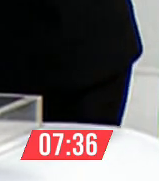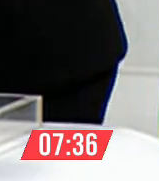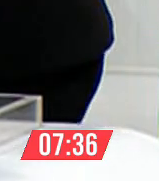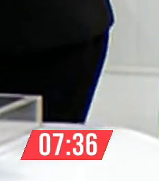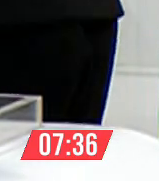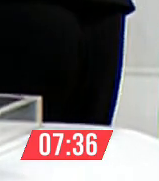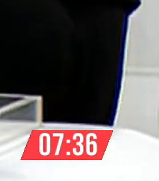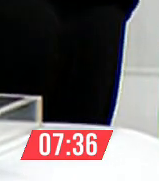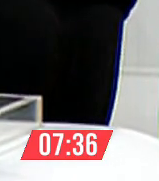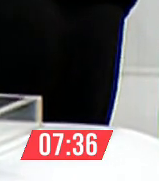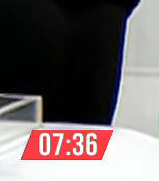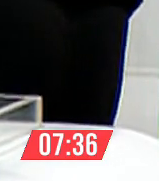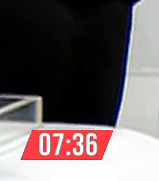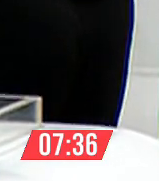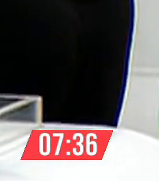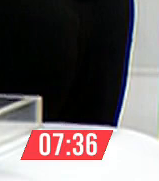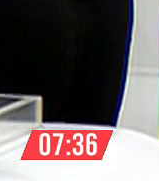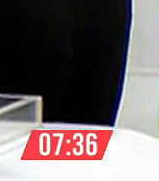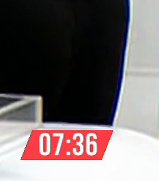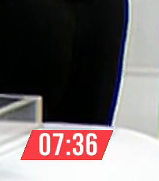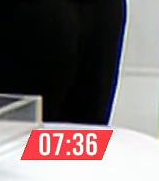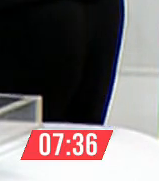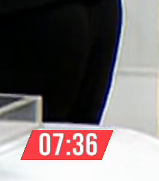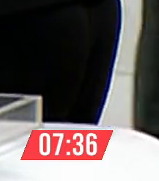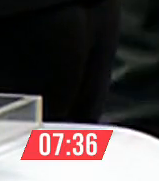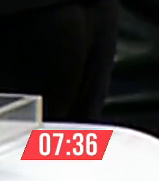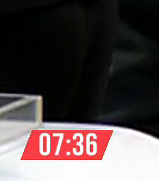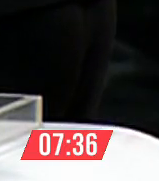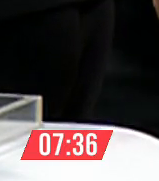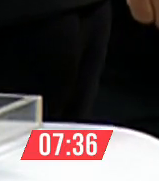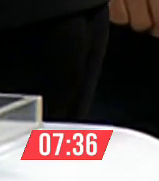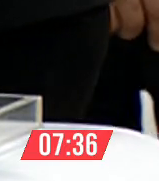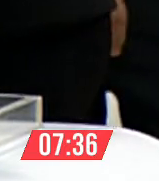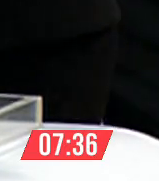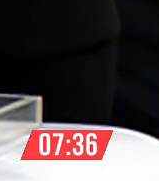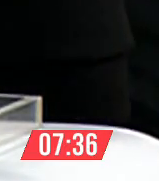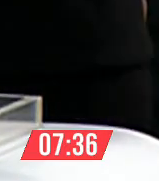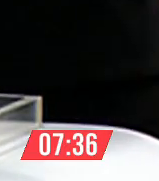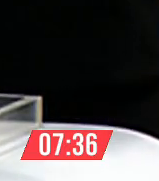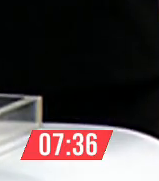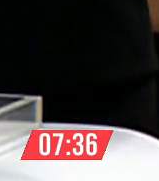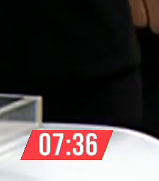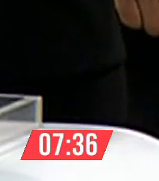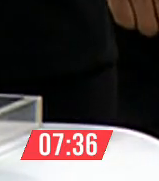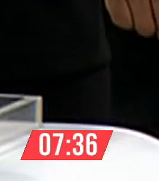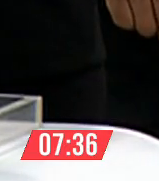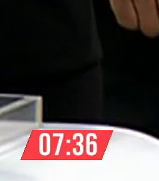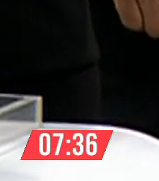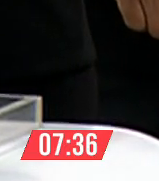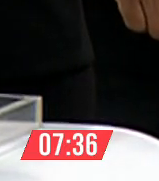Se están terminando de depositar las bolitas que contiene el fichero.